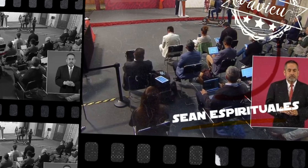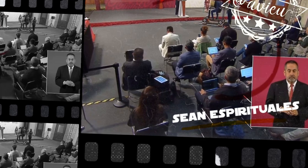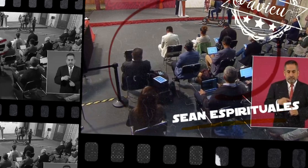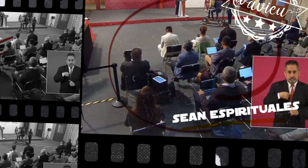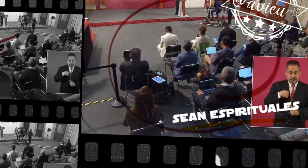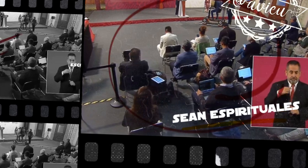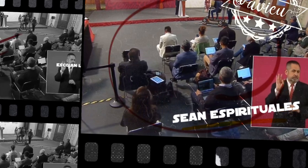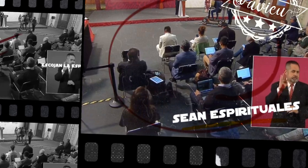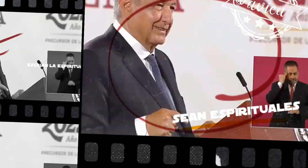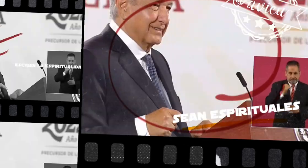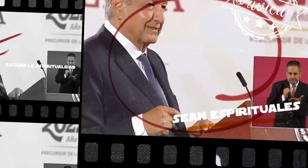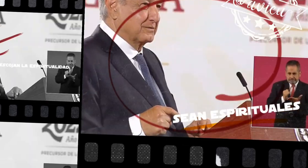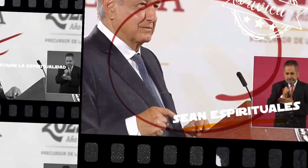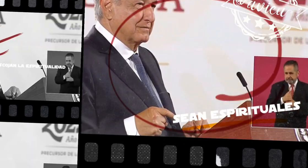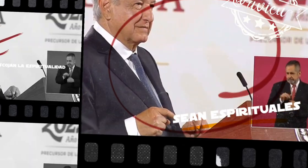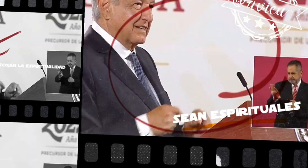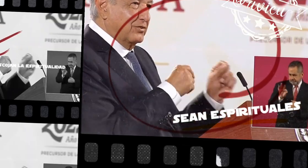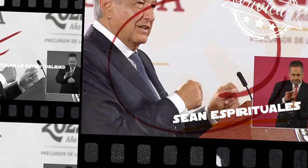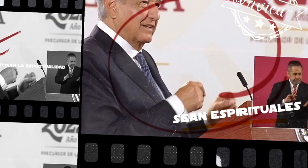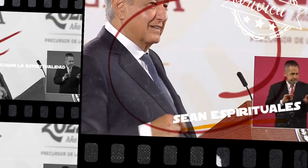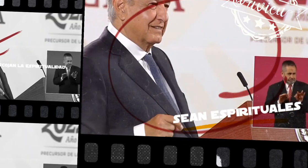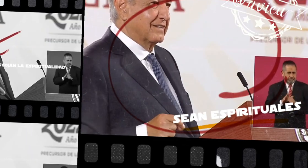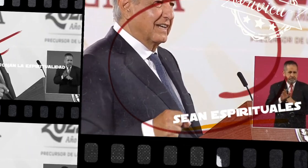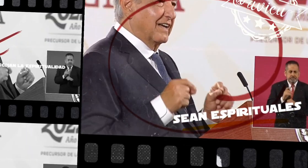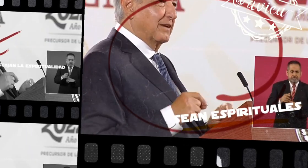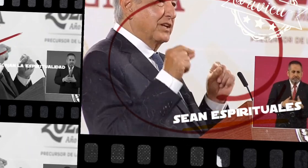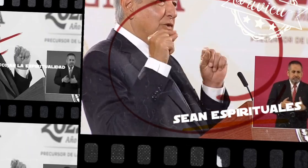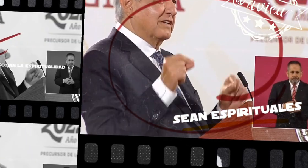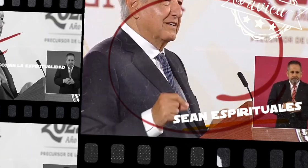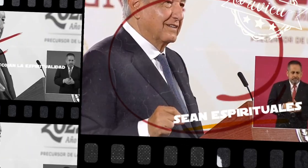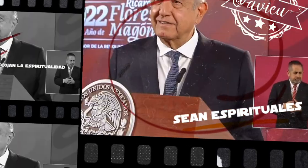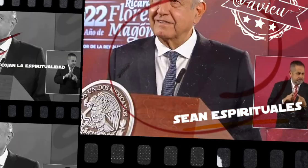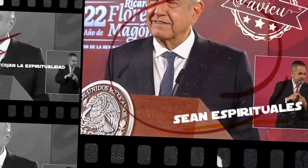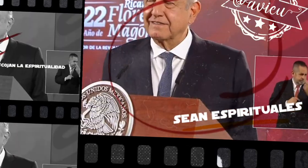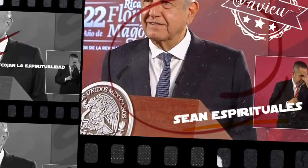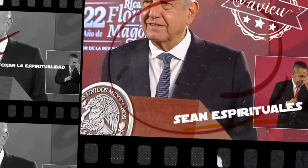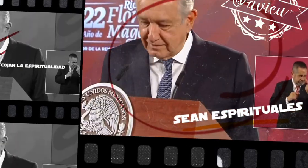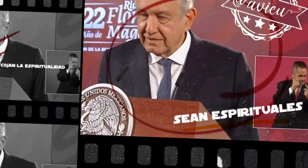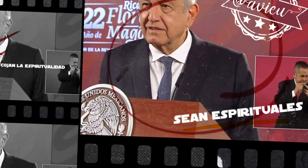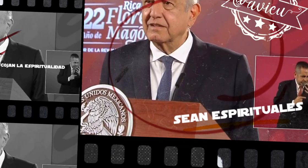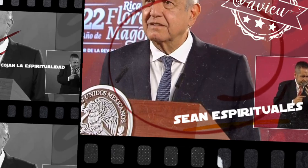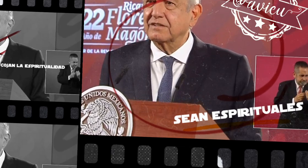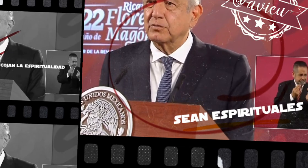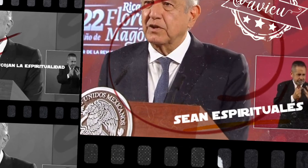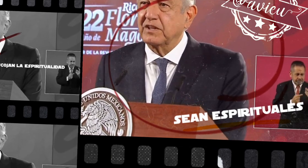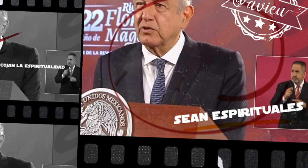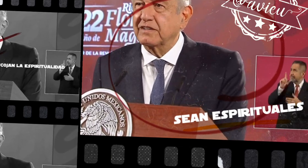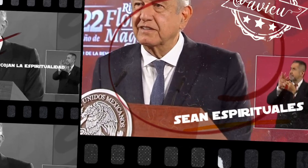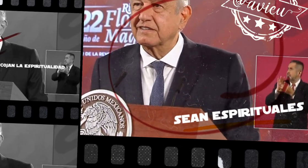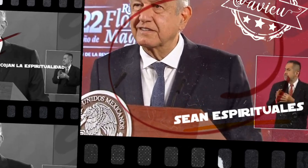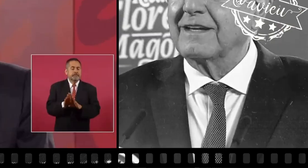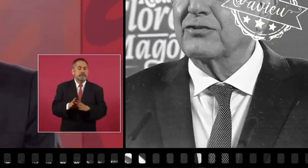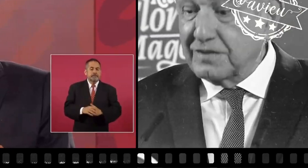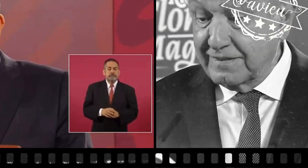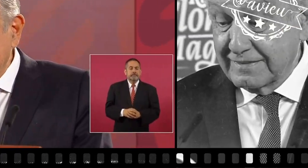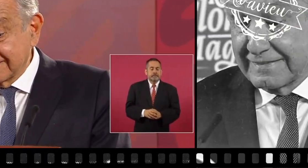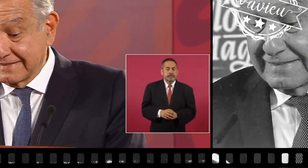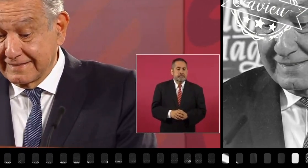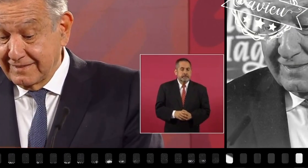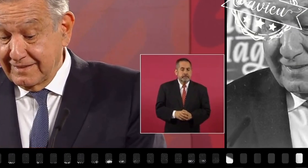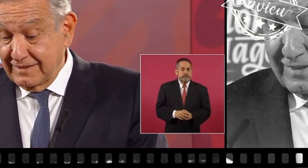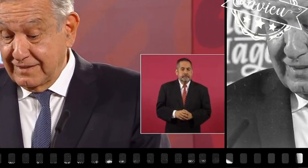decidir entre la racionalidad y la espiritualidad, decido por la espiritualidad.